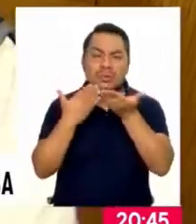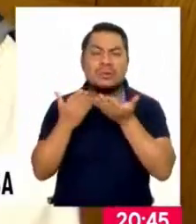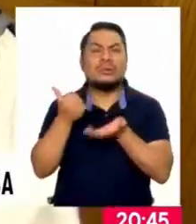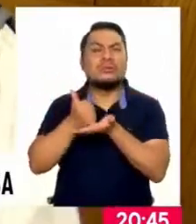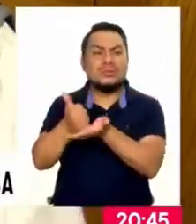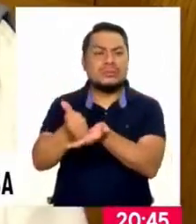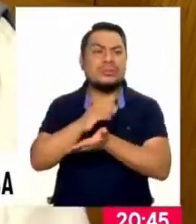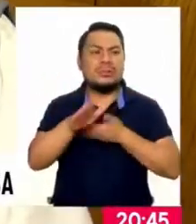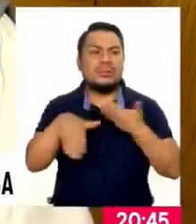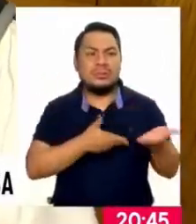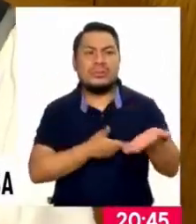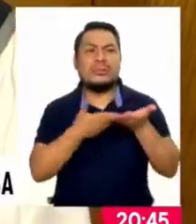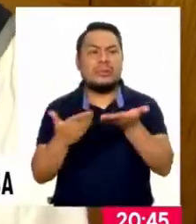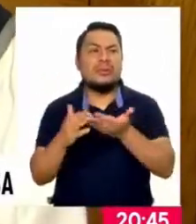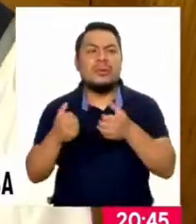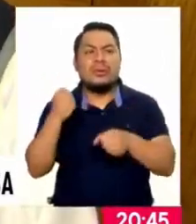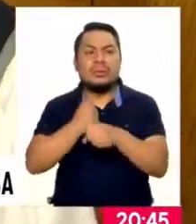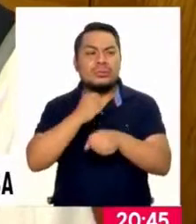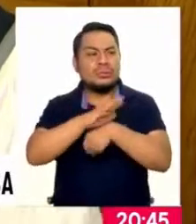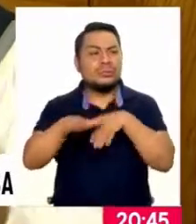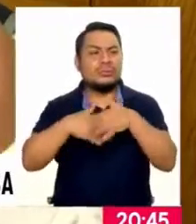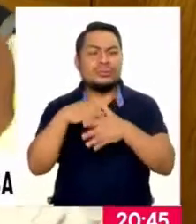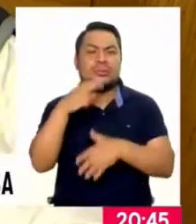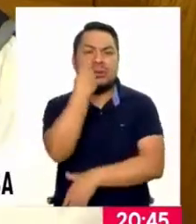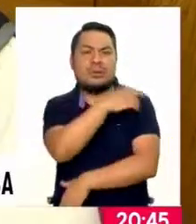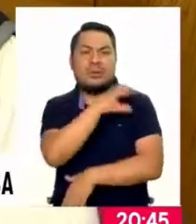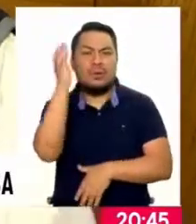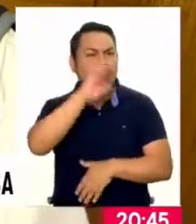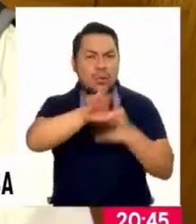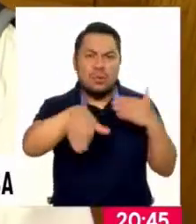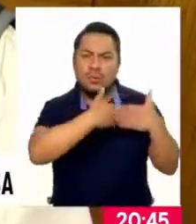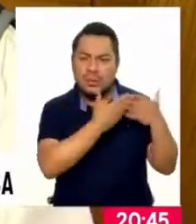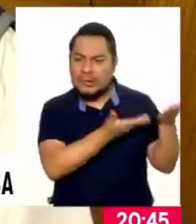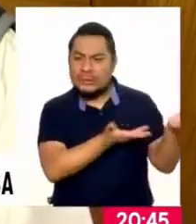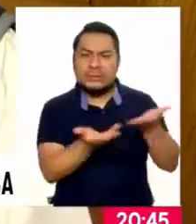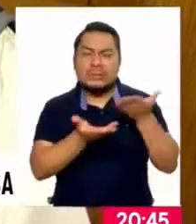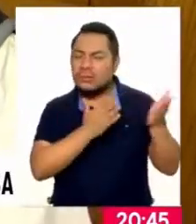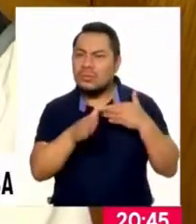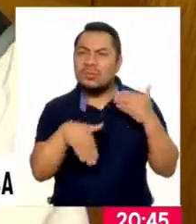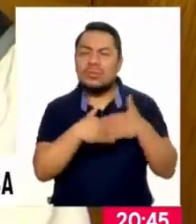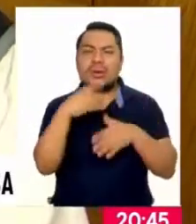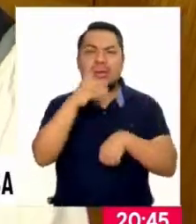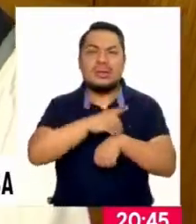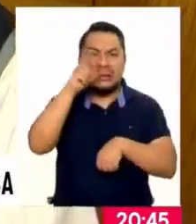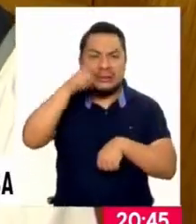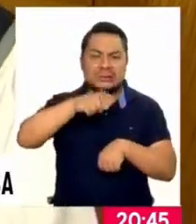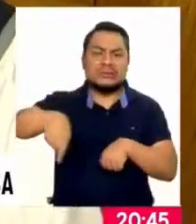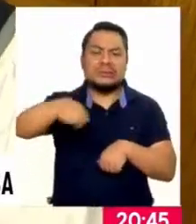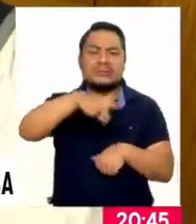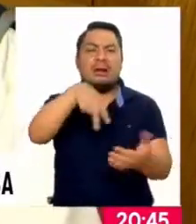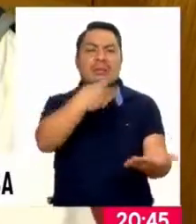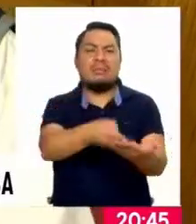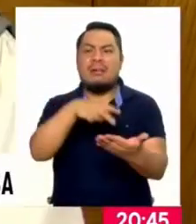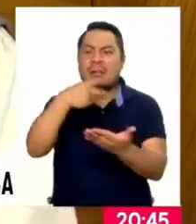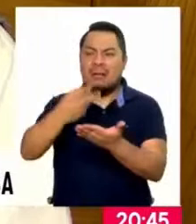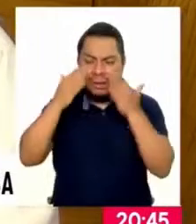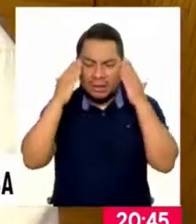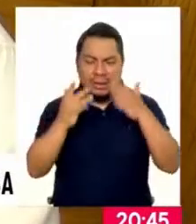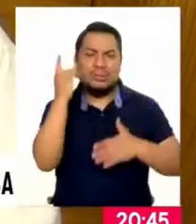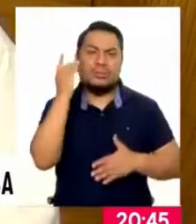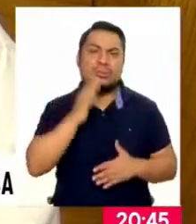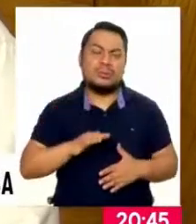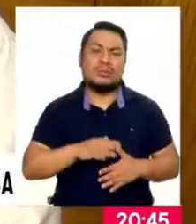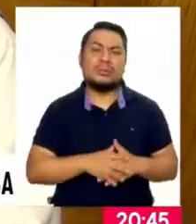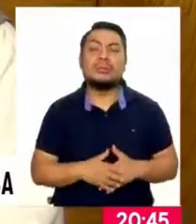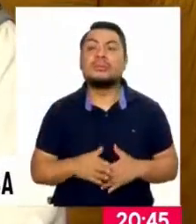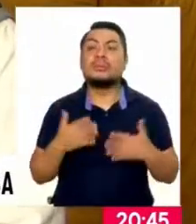que pongan en funcionamiento todas las ambulancias y que pongan a todos los médicos en los sitios donde tienen que estar para atender a nuestra